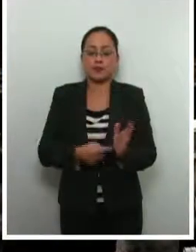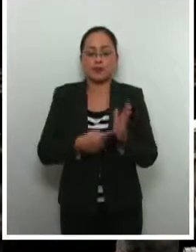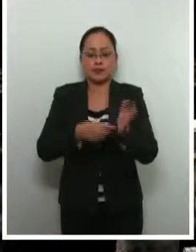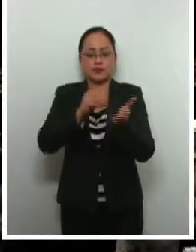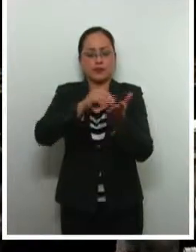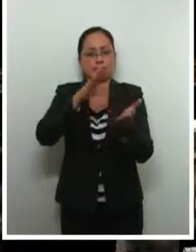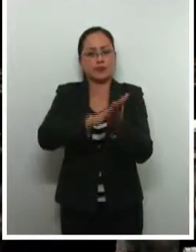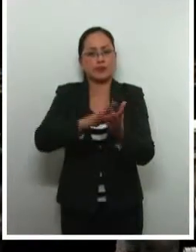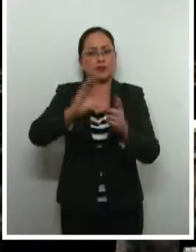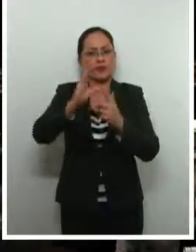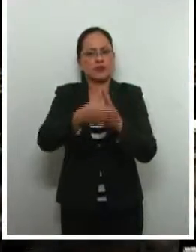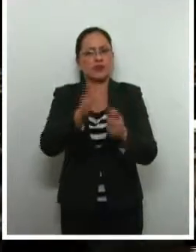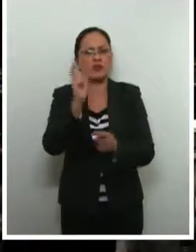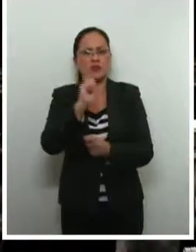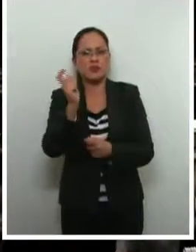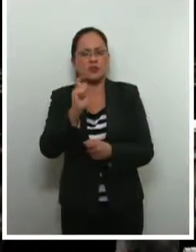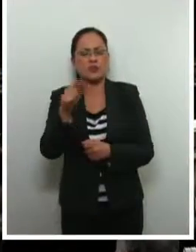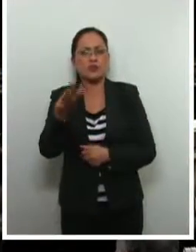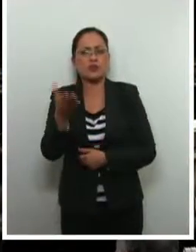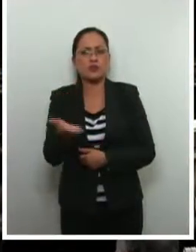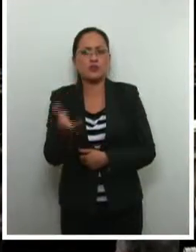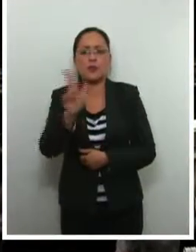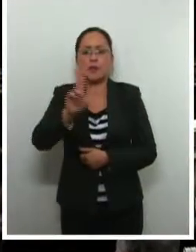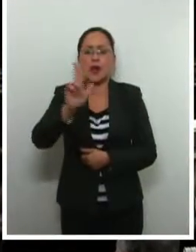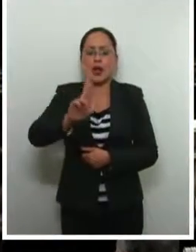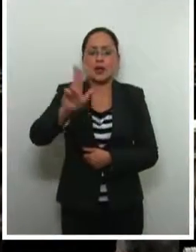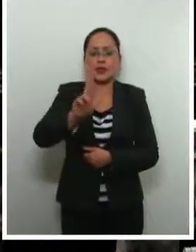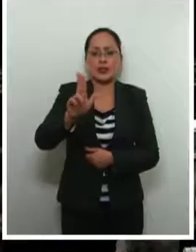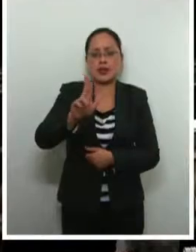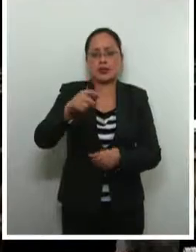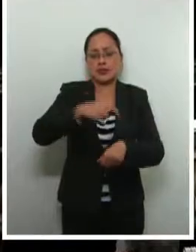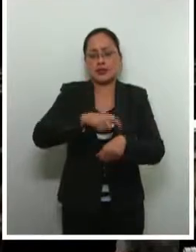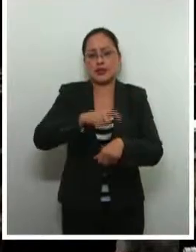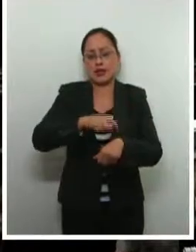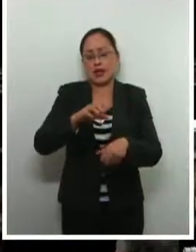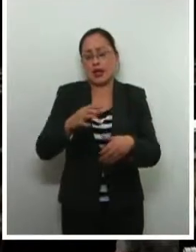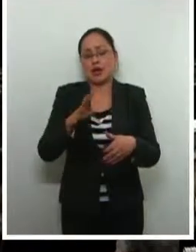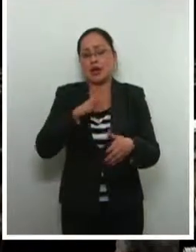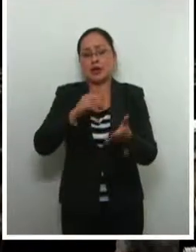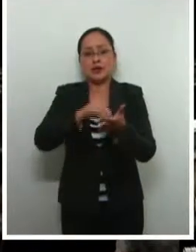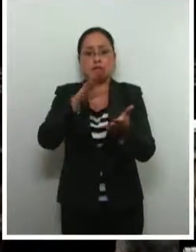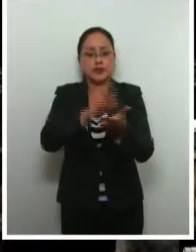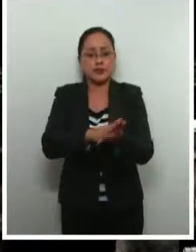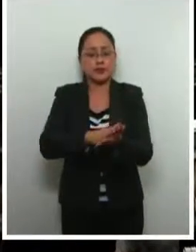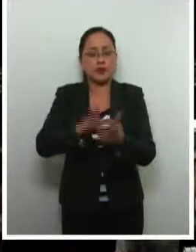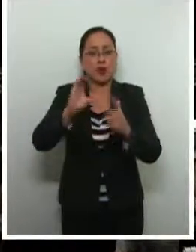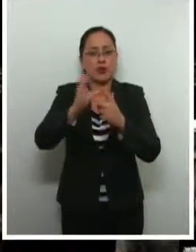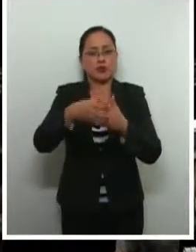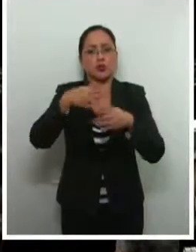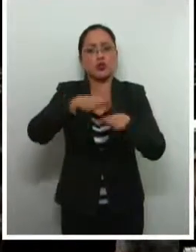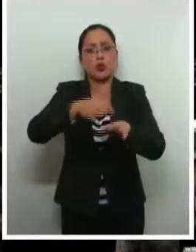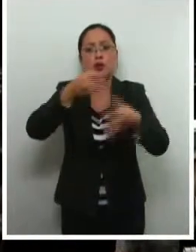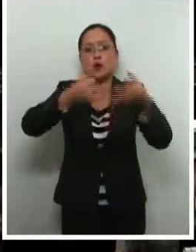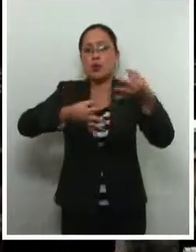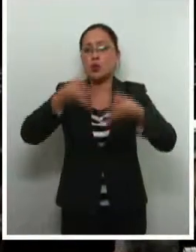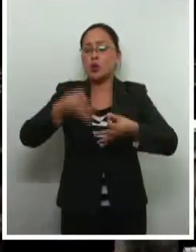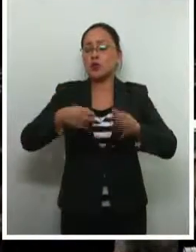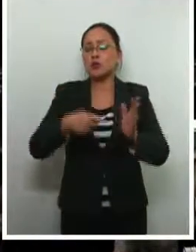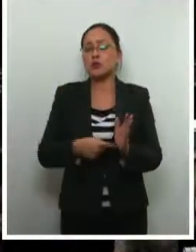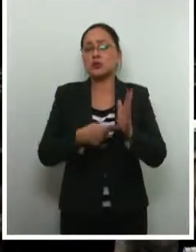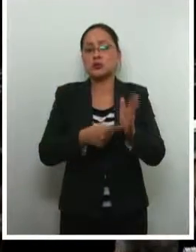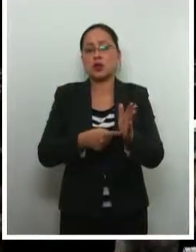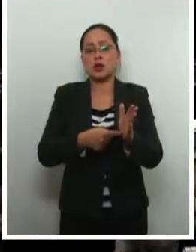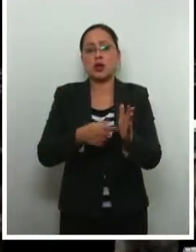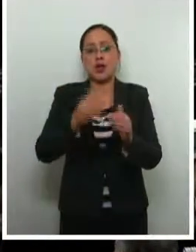comisión para el martes. Para la Comisión de Poder Judicial, el término